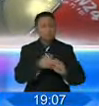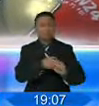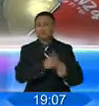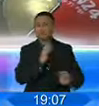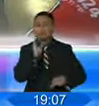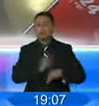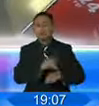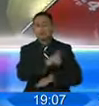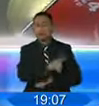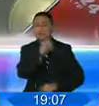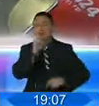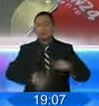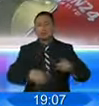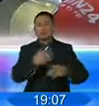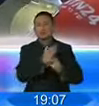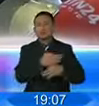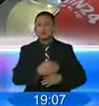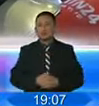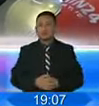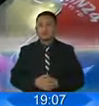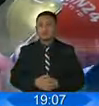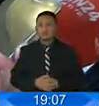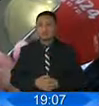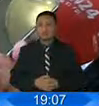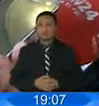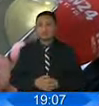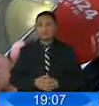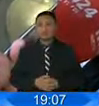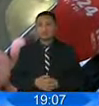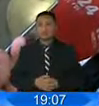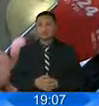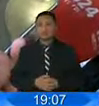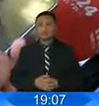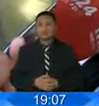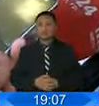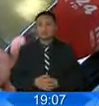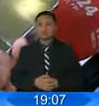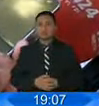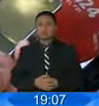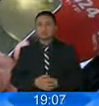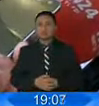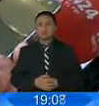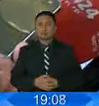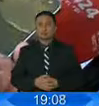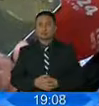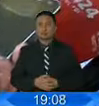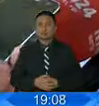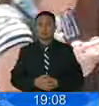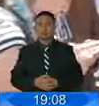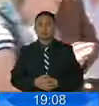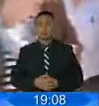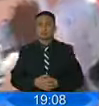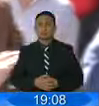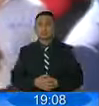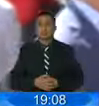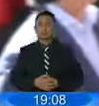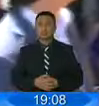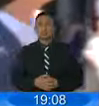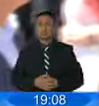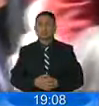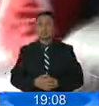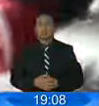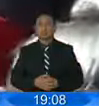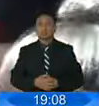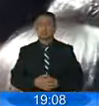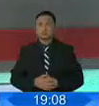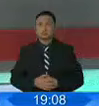su incompetencia y por su falta de aplicación a los derechos colectivos de las comunidades que manda la Constitución. Informó